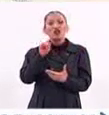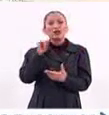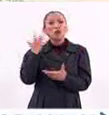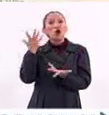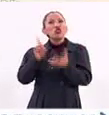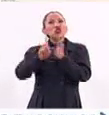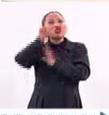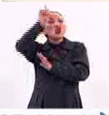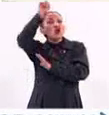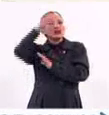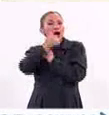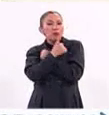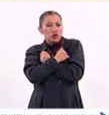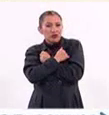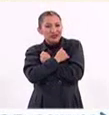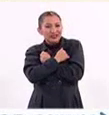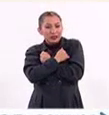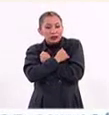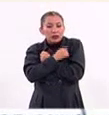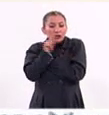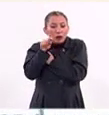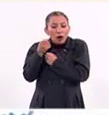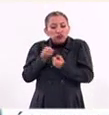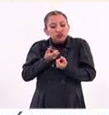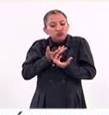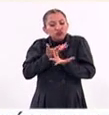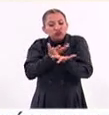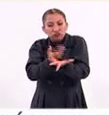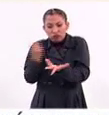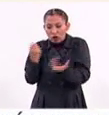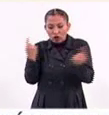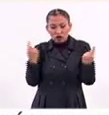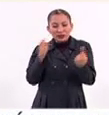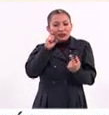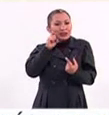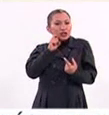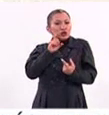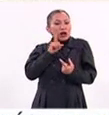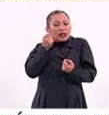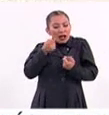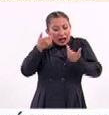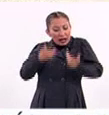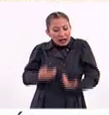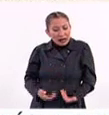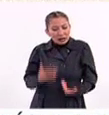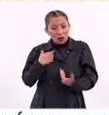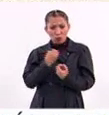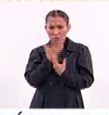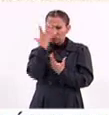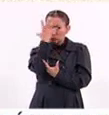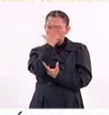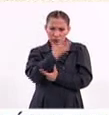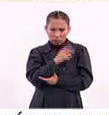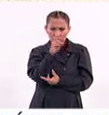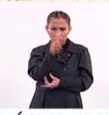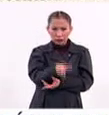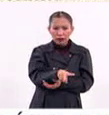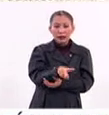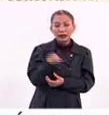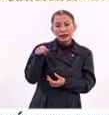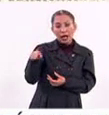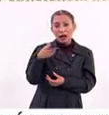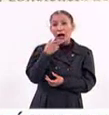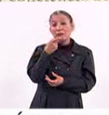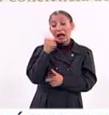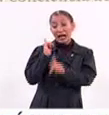casi, que de alguna manera expresan su sexualidad. Son poemas muy bellos y él,